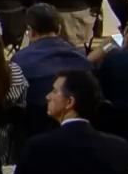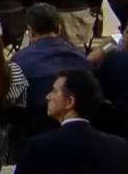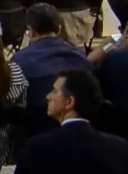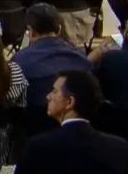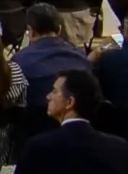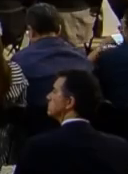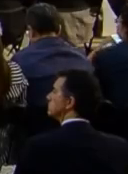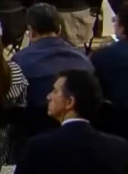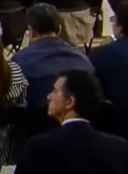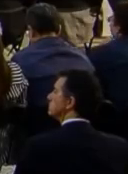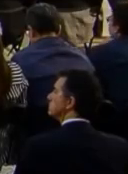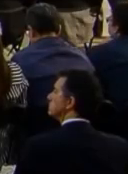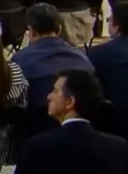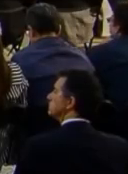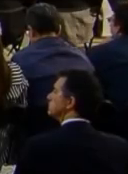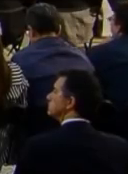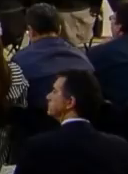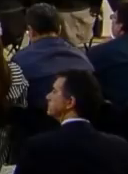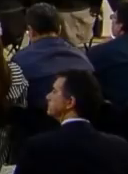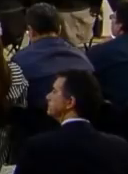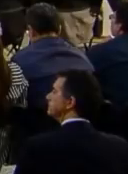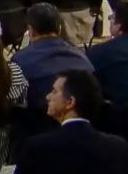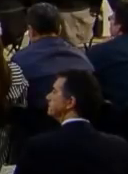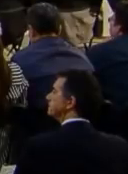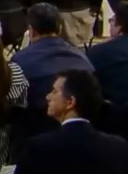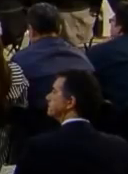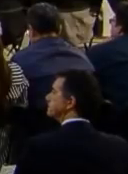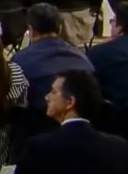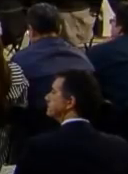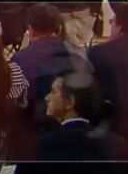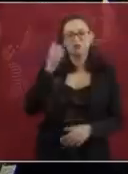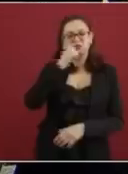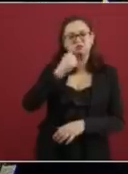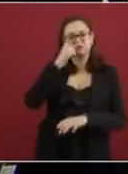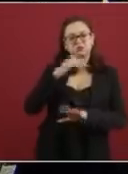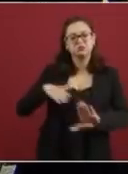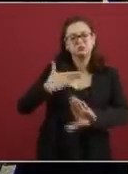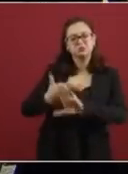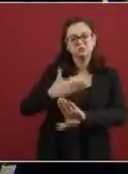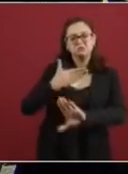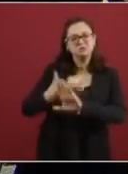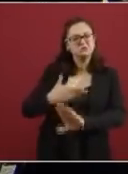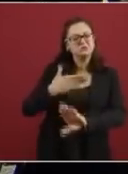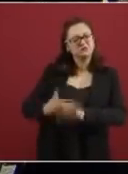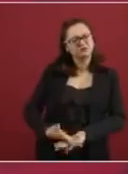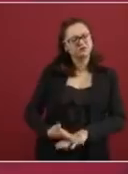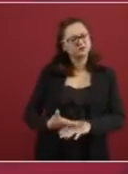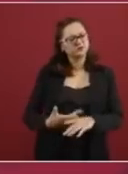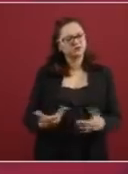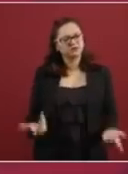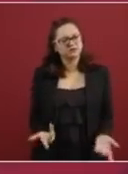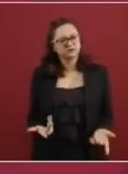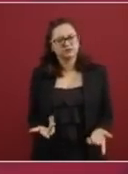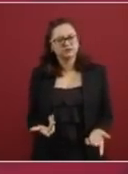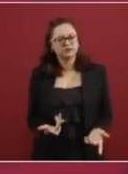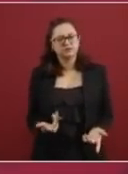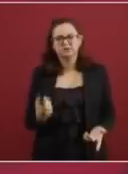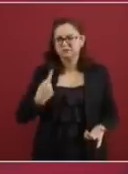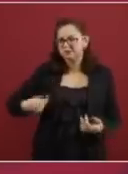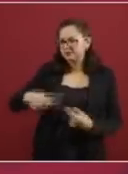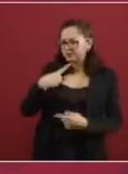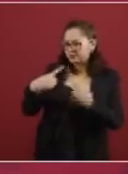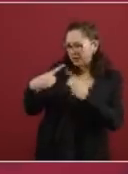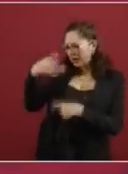al reiterar que ya no hay sindicatos, partidos ni grupos creados que sean predilectos para el gobierno de la República. El presidente Andrés Manuel